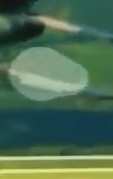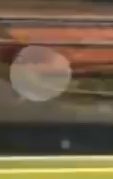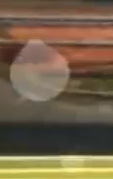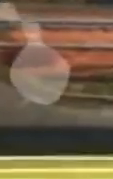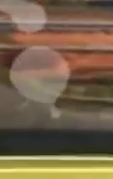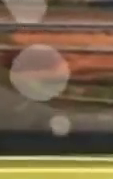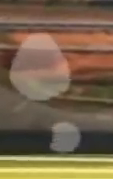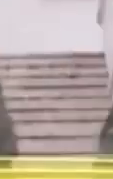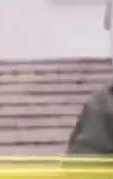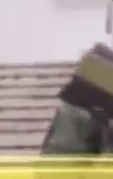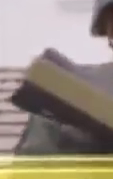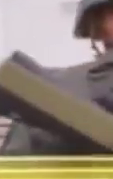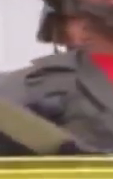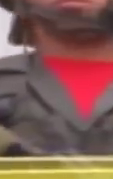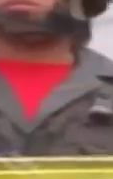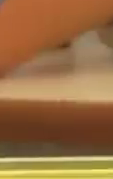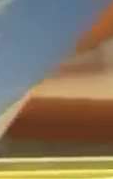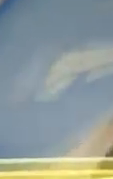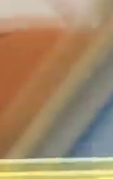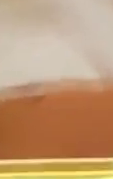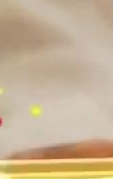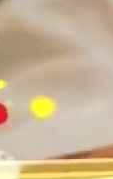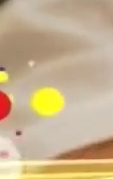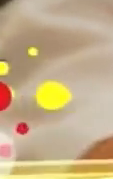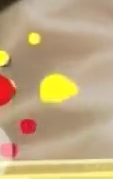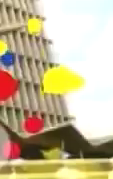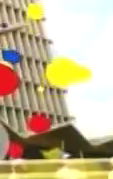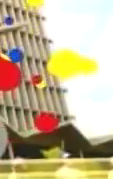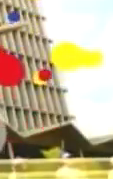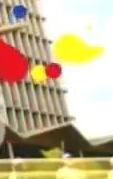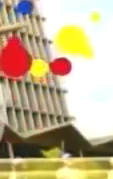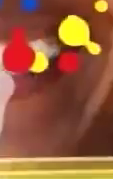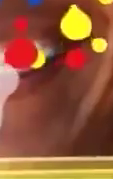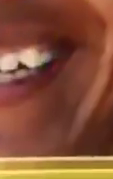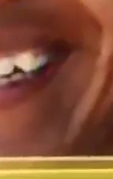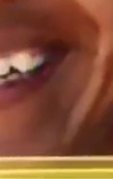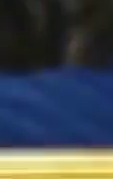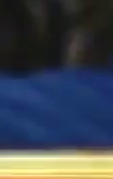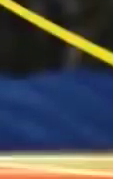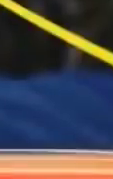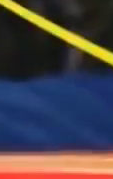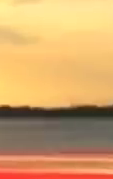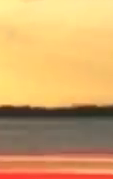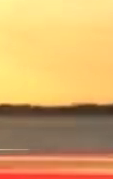Ha culminado esta transmisión conjunta de radio y televisión.